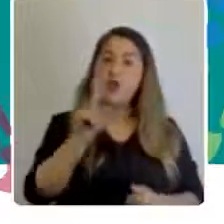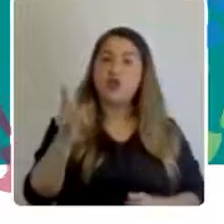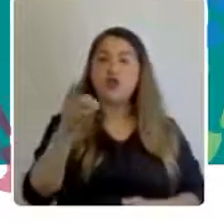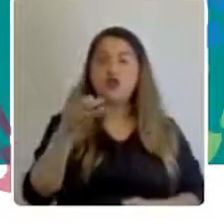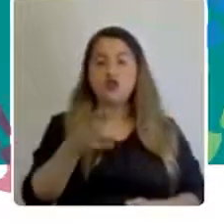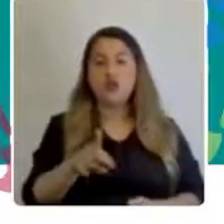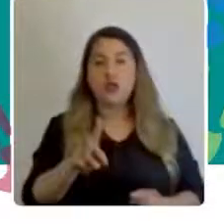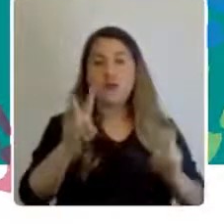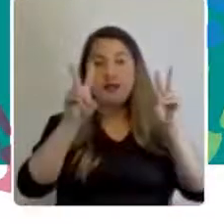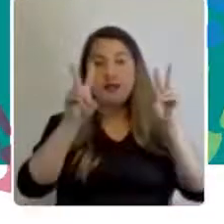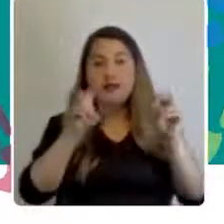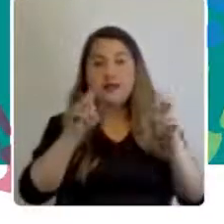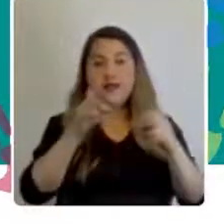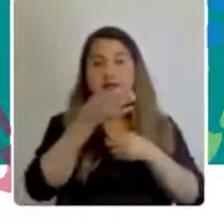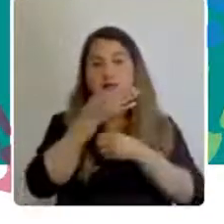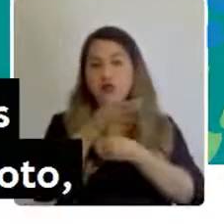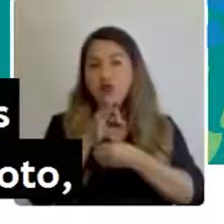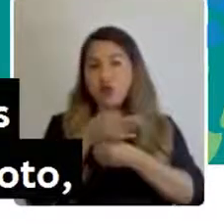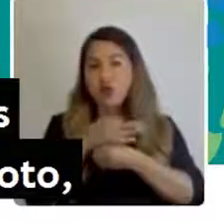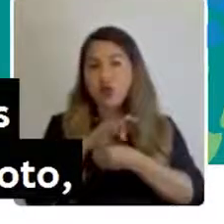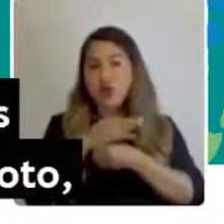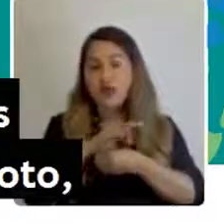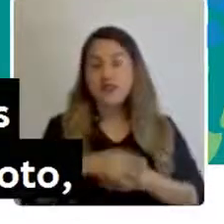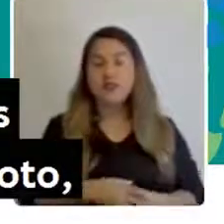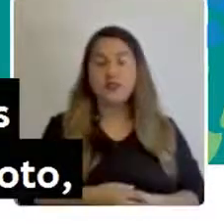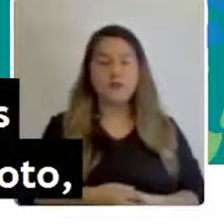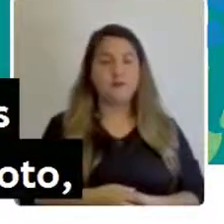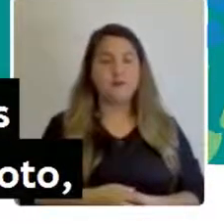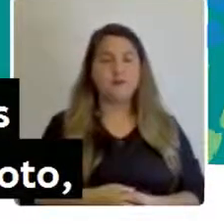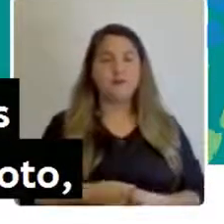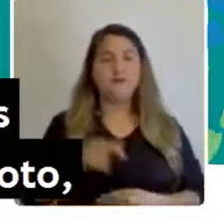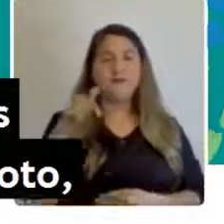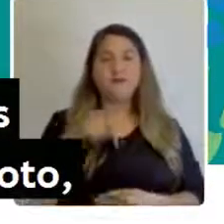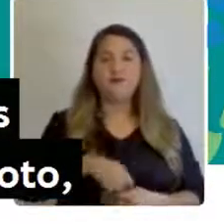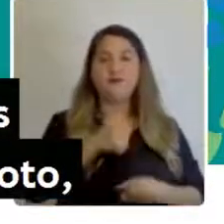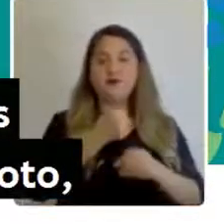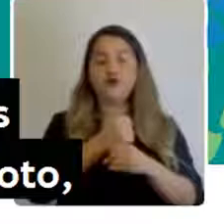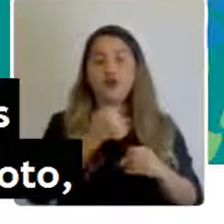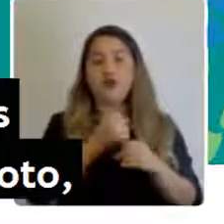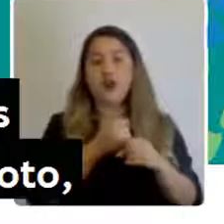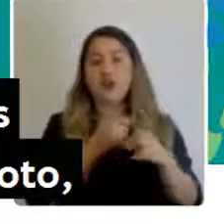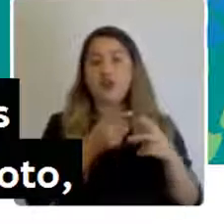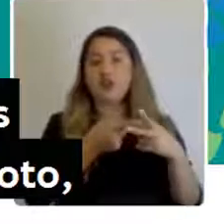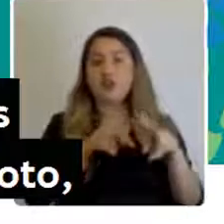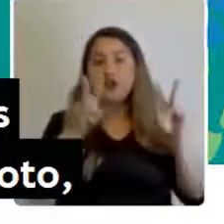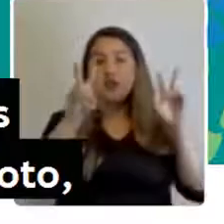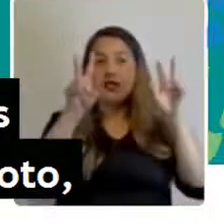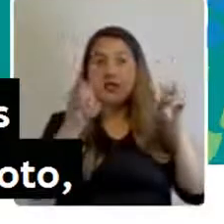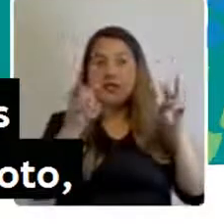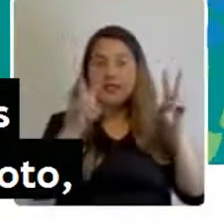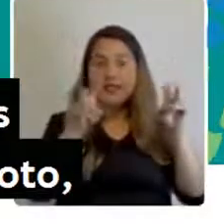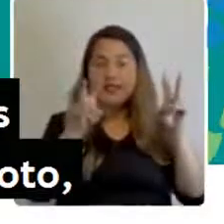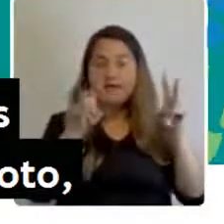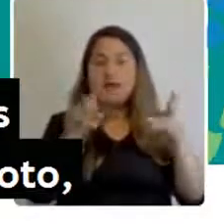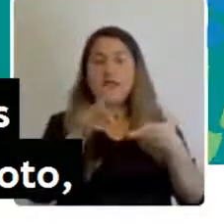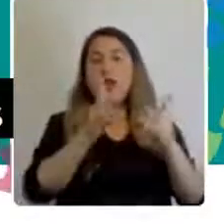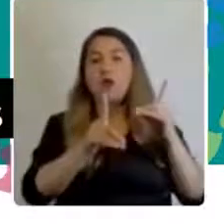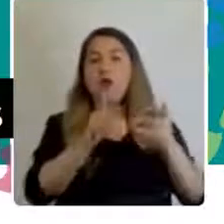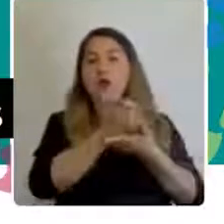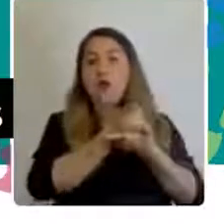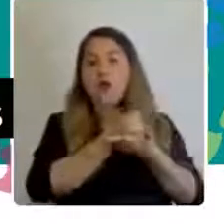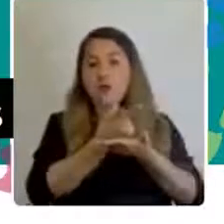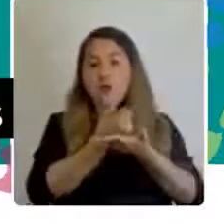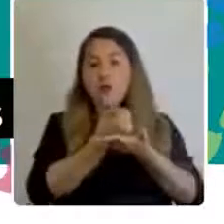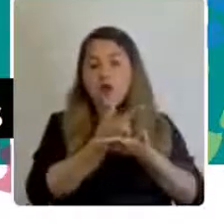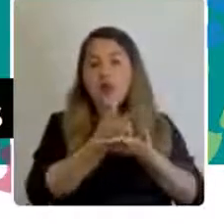sino también trabajo técnico directamente en términos de cobertura de algunos medicamentos previo a la ley de Ricardo Soto,